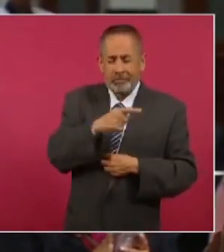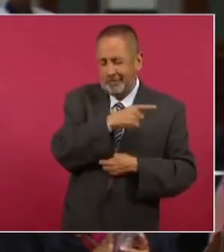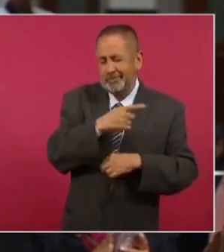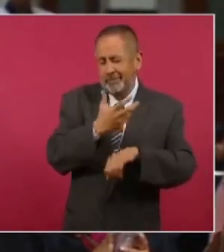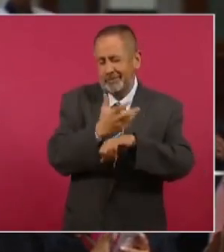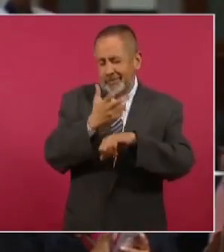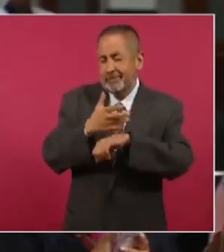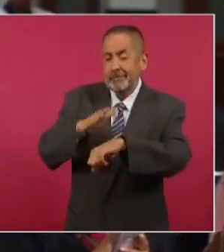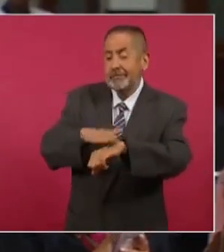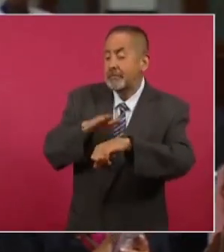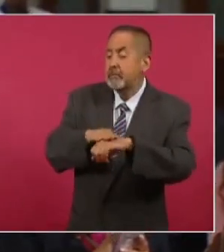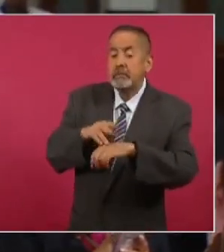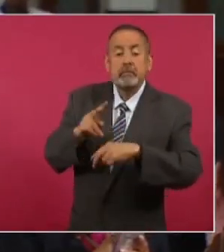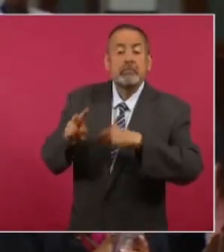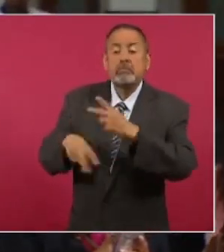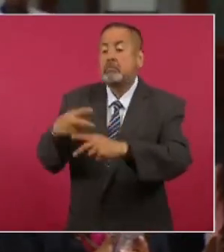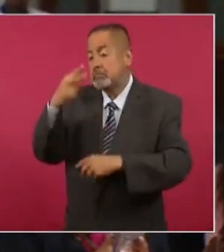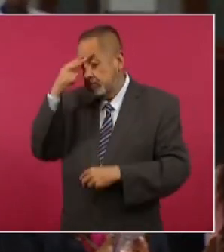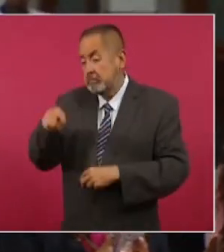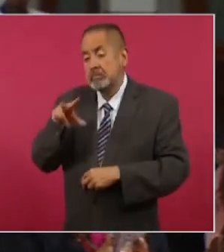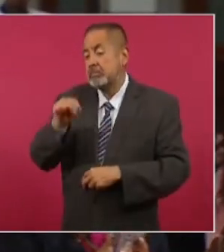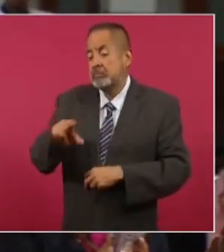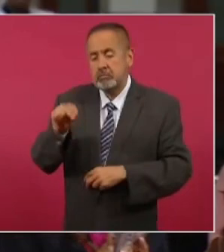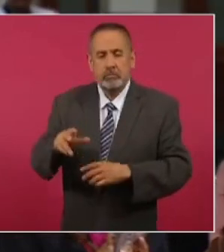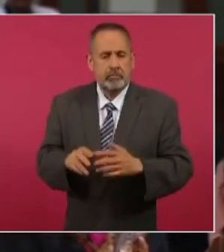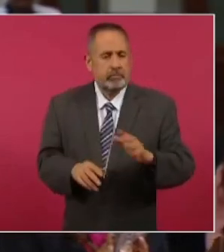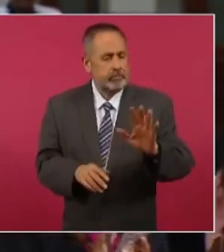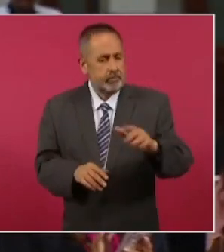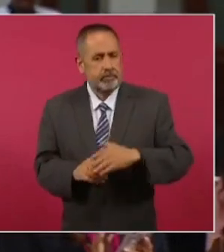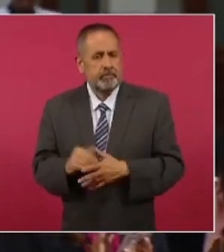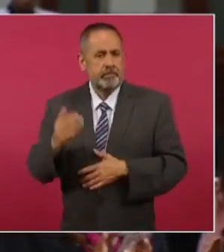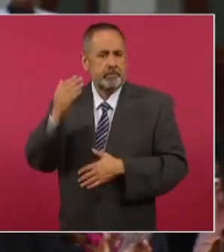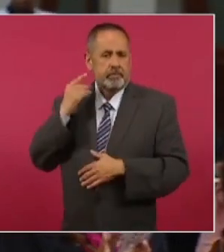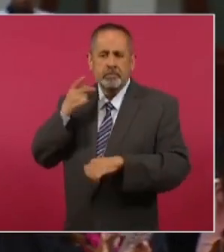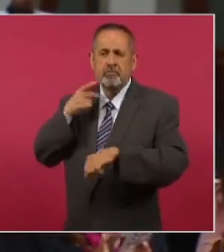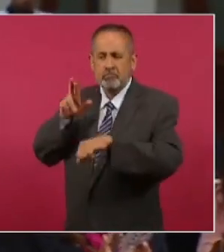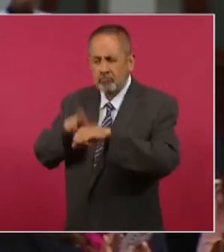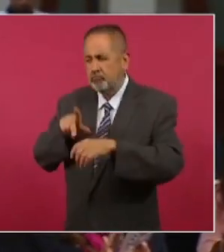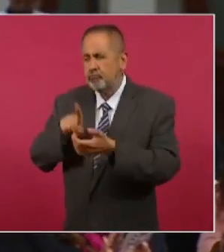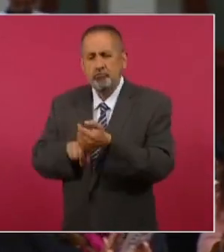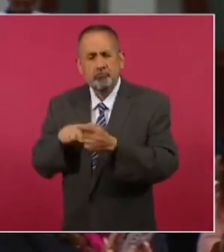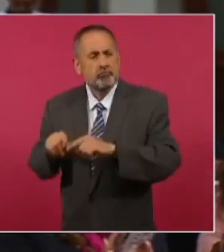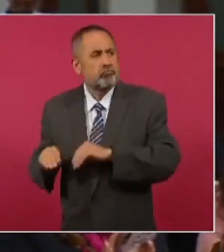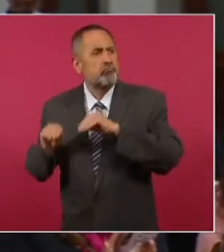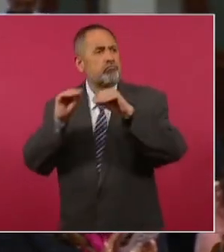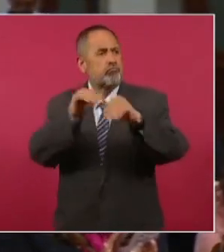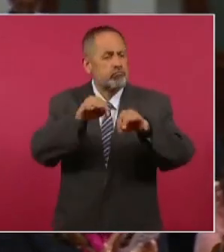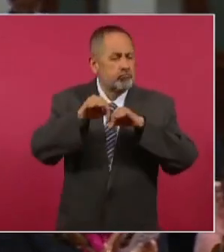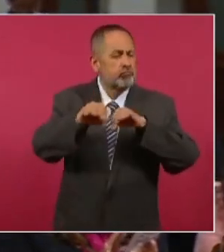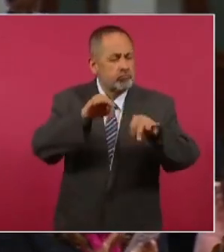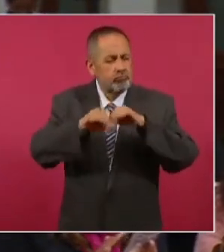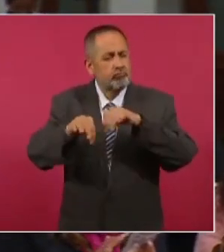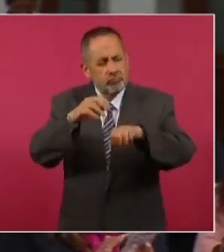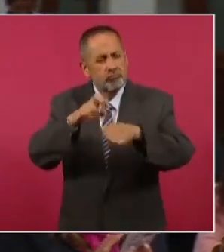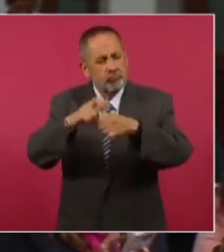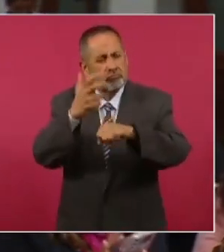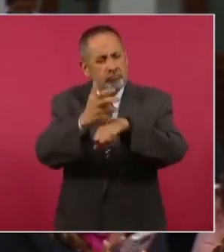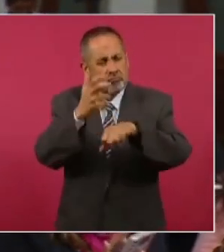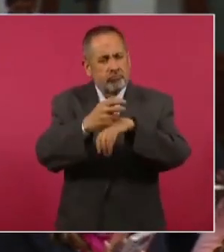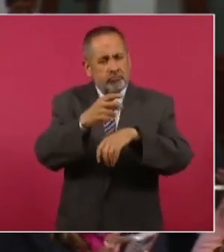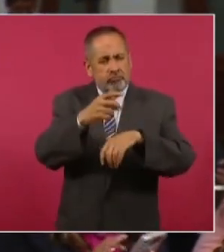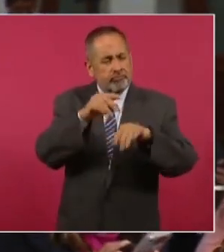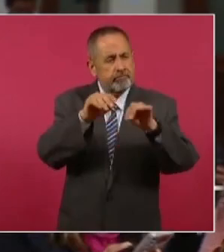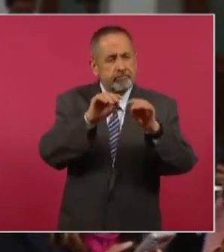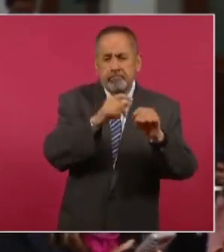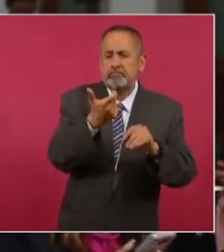como usted lo hace desde hace muchos años los héroes las heroínas que pase lo que pase pues no se olvidan de México y siguen viendo por